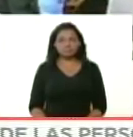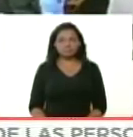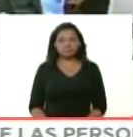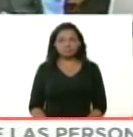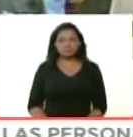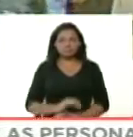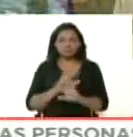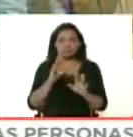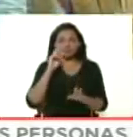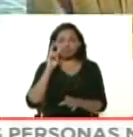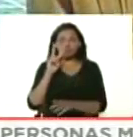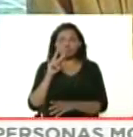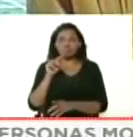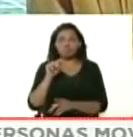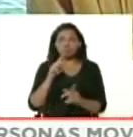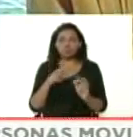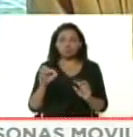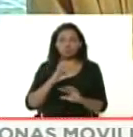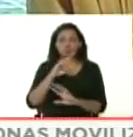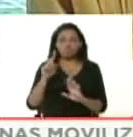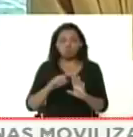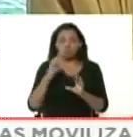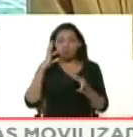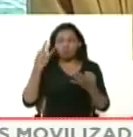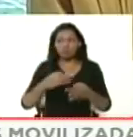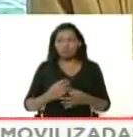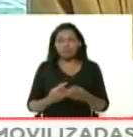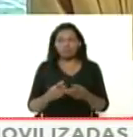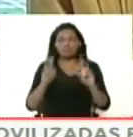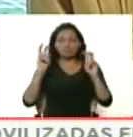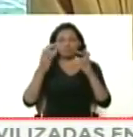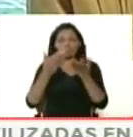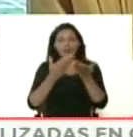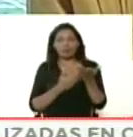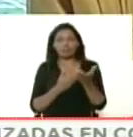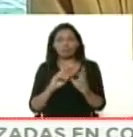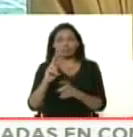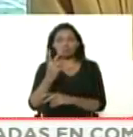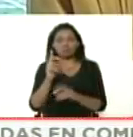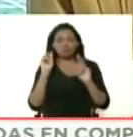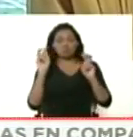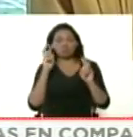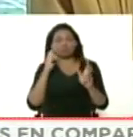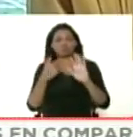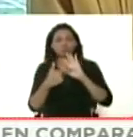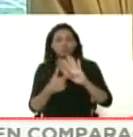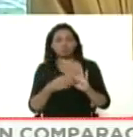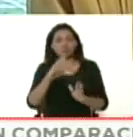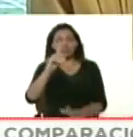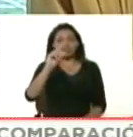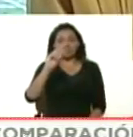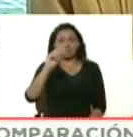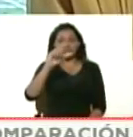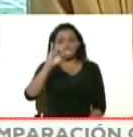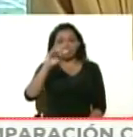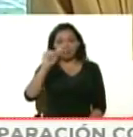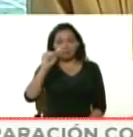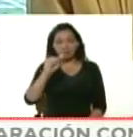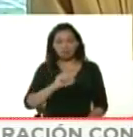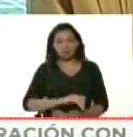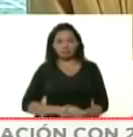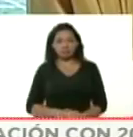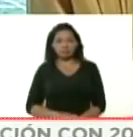Correcto. Aquí está el punto de cuenta oficial del tema anterior. El segundo tema que nos plantea Dalia.